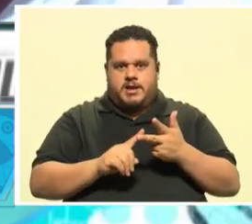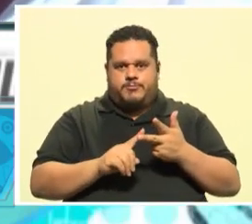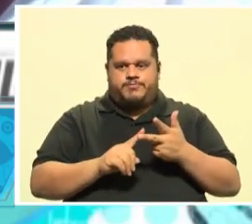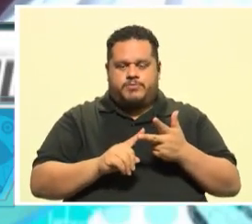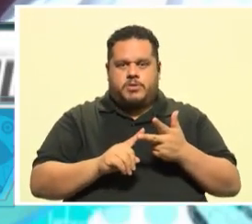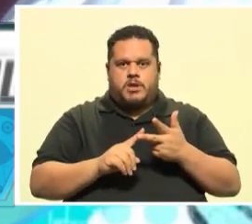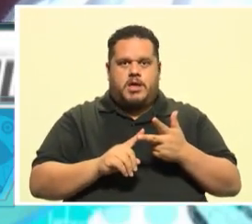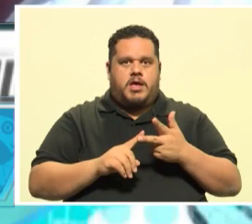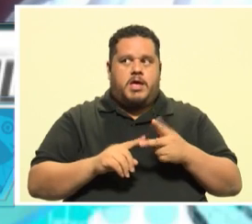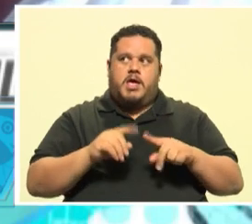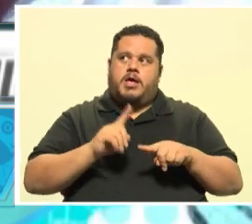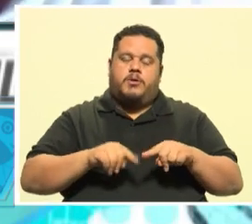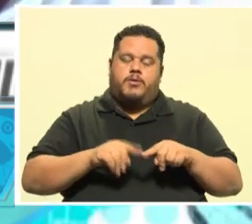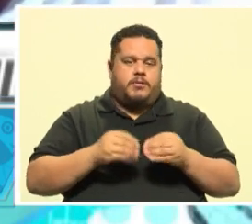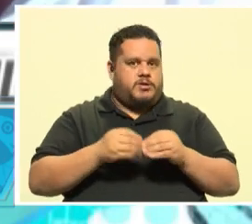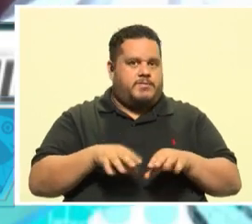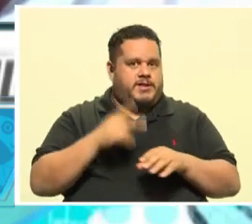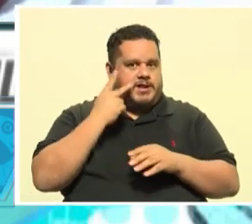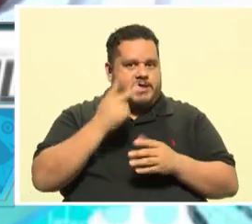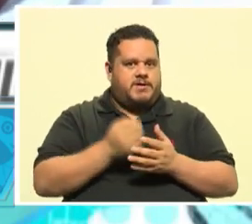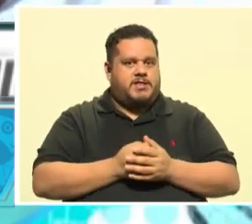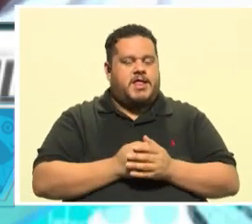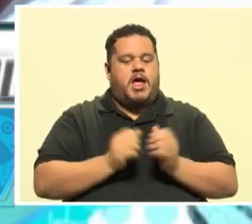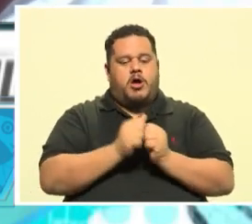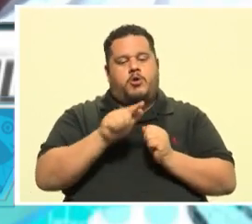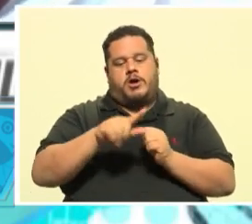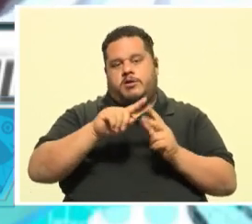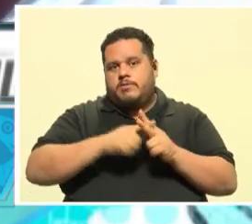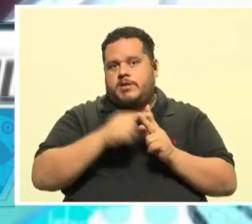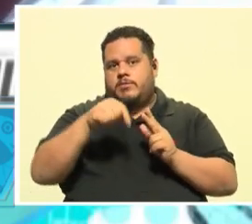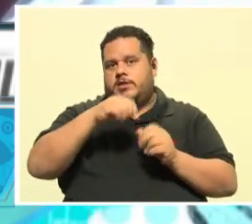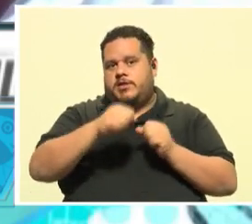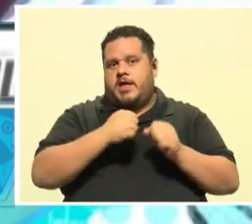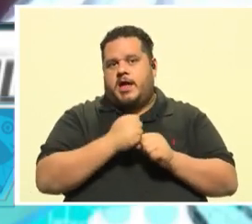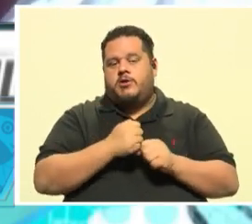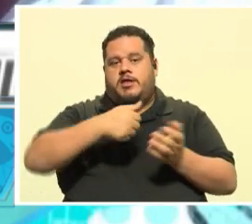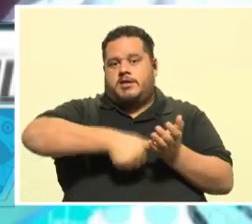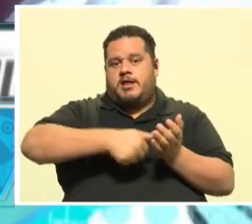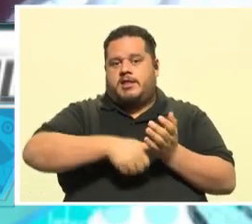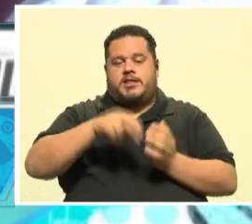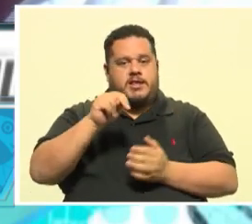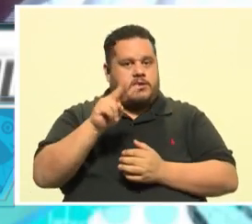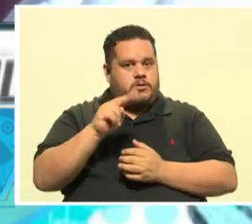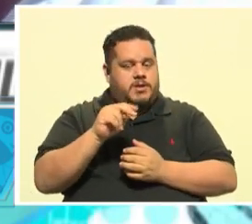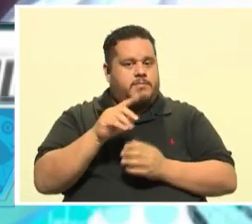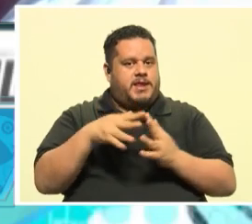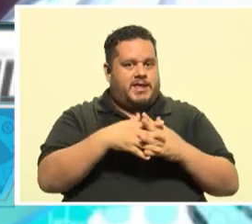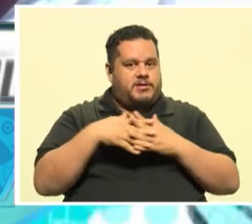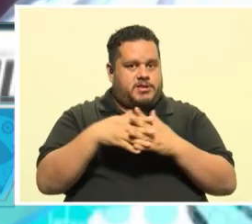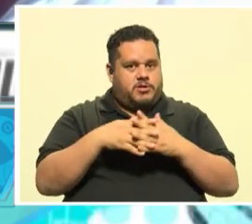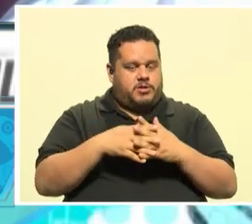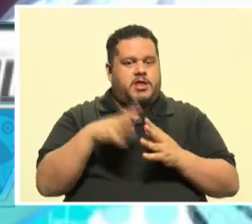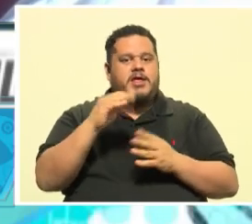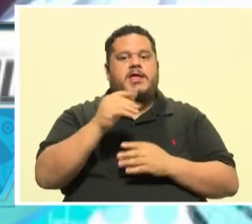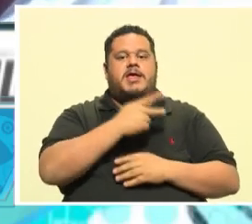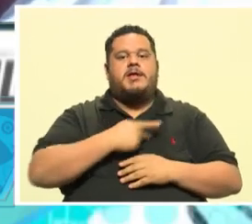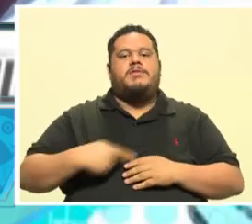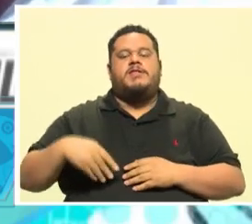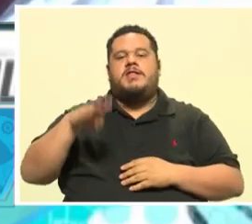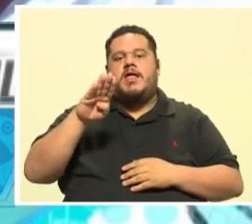Yo diría que es difícil de estimarlo. Lo que es cierto es que las condiciones que obligan a la gente a salir ahí están, ¿verdad? Una